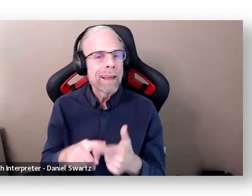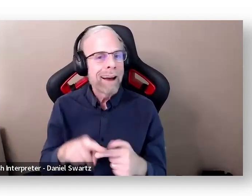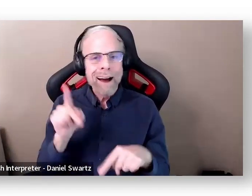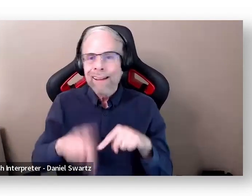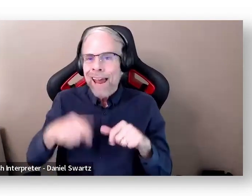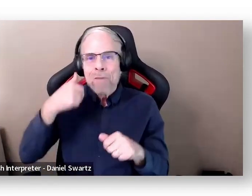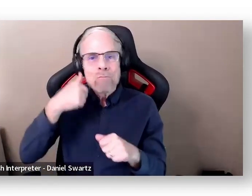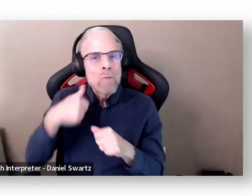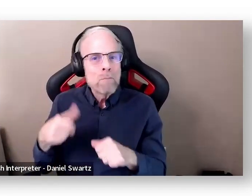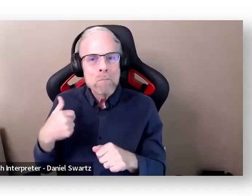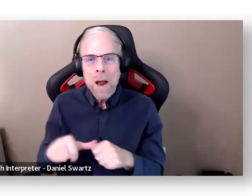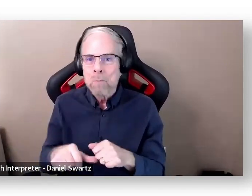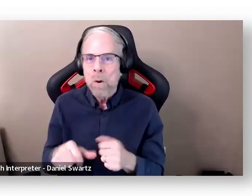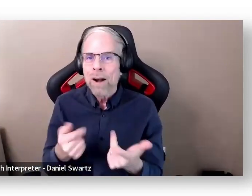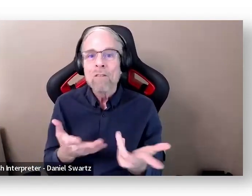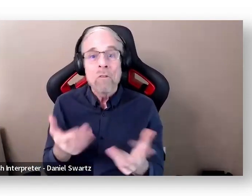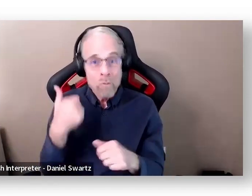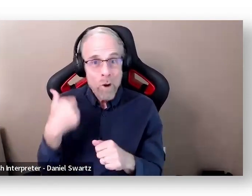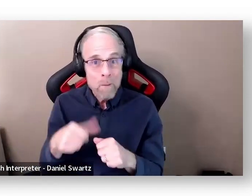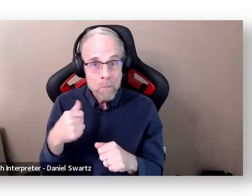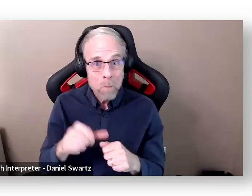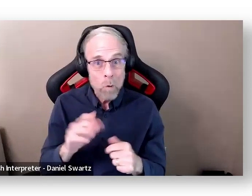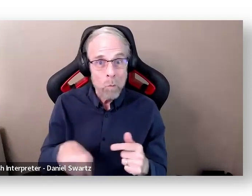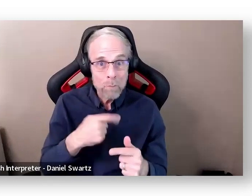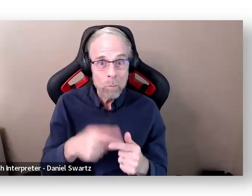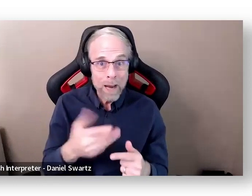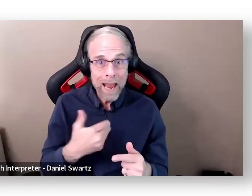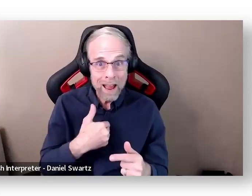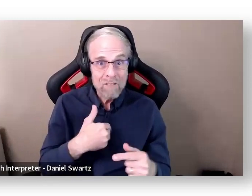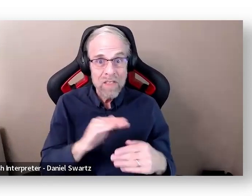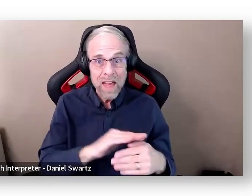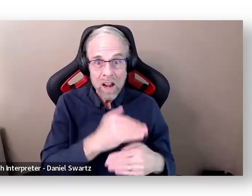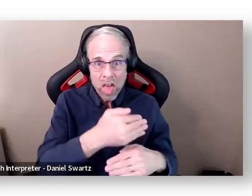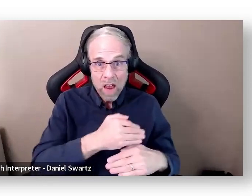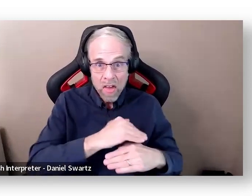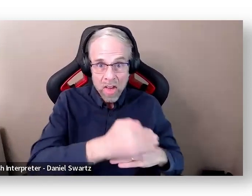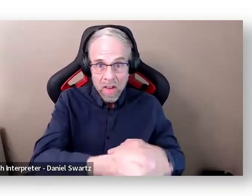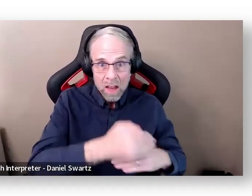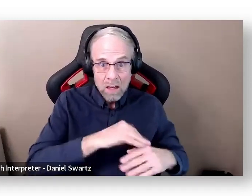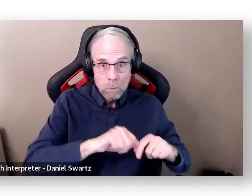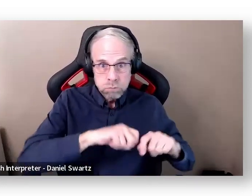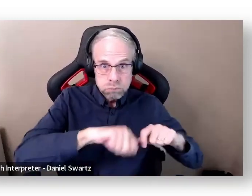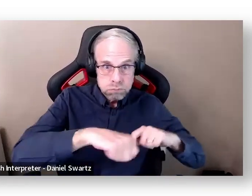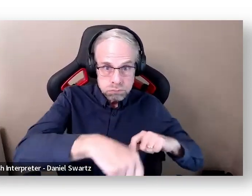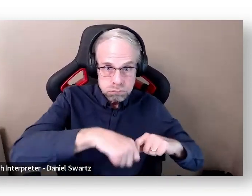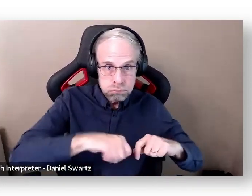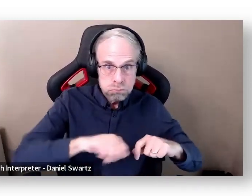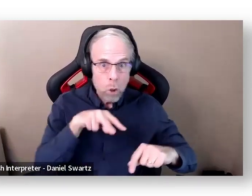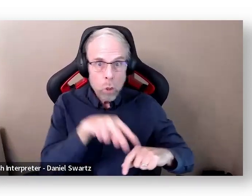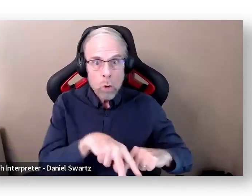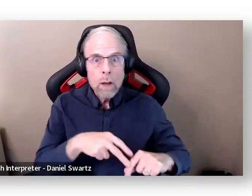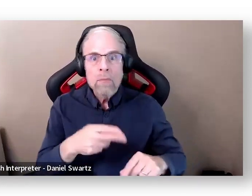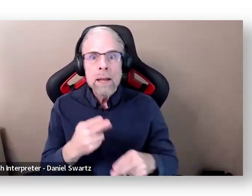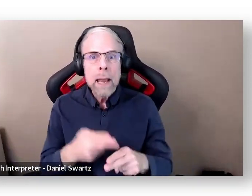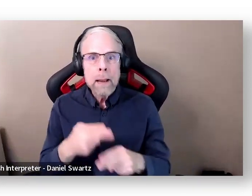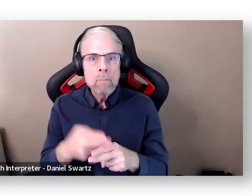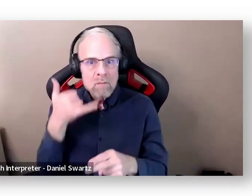porque yo ya no me sé todos los números de teléfonos, yo no los tengo memorizados. Entonces, escriban todo eso